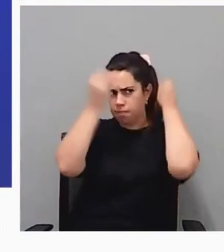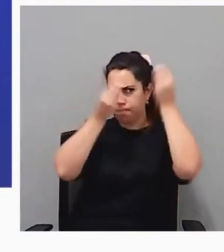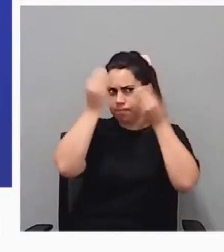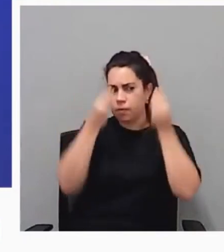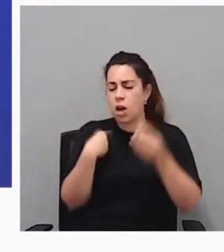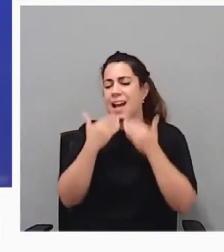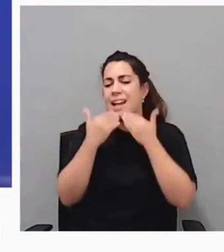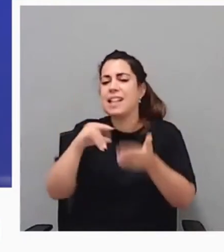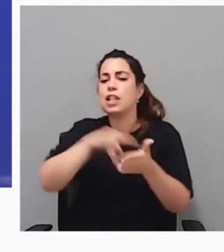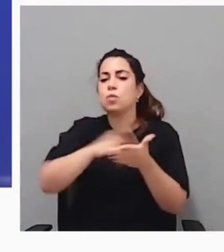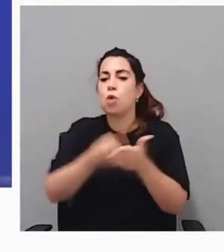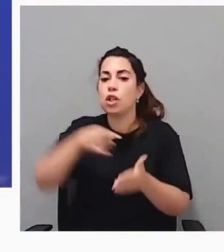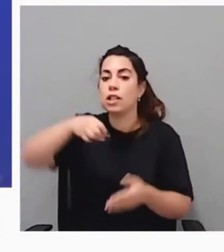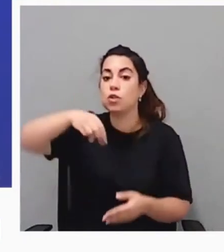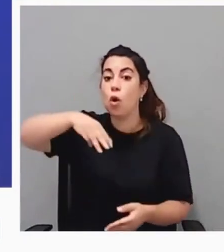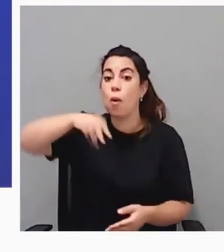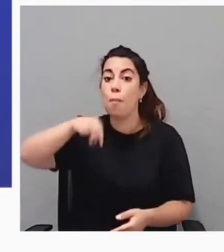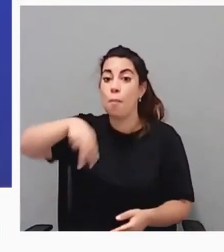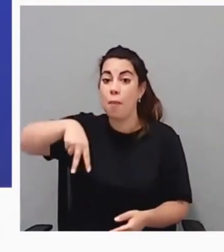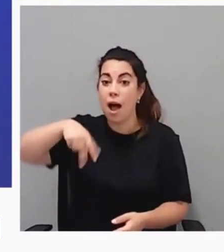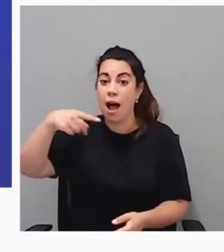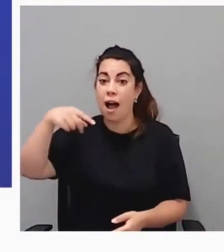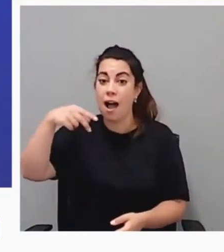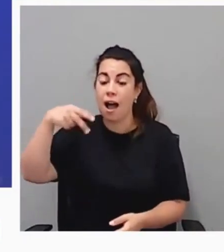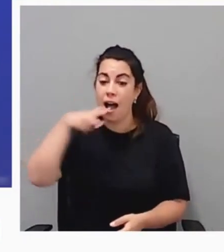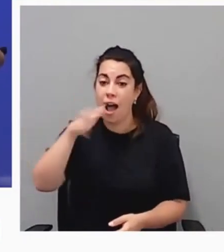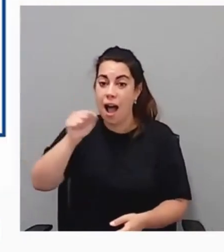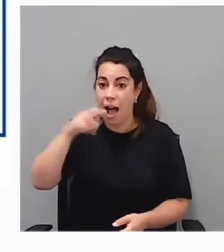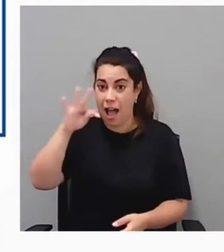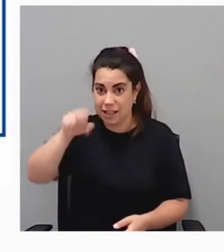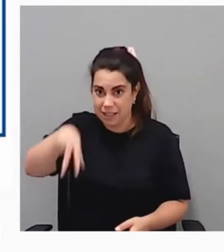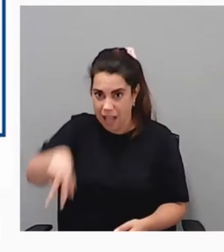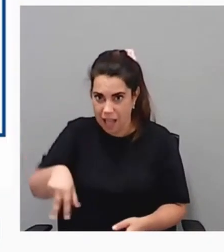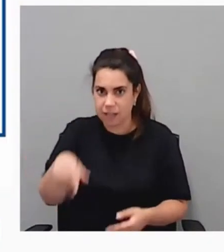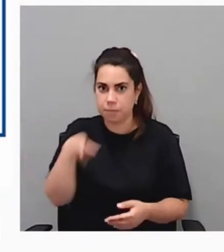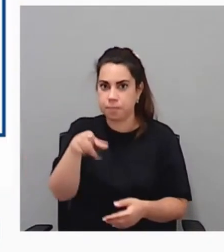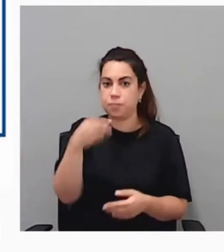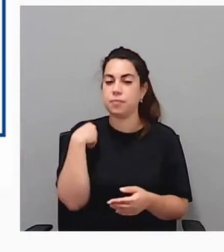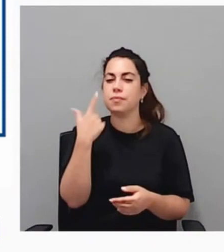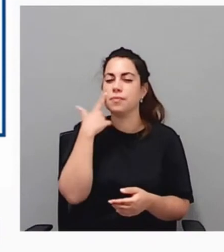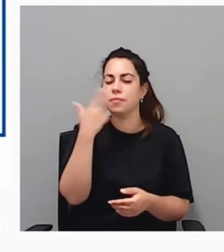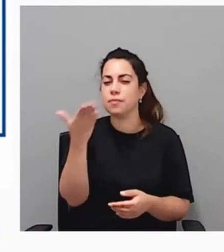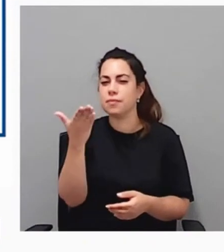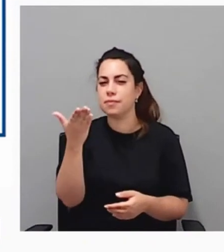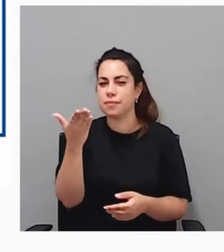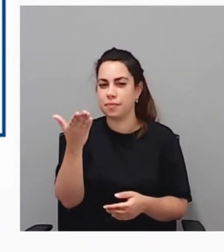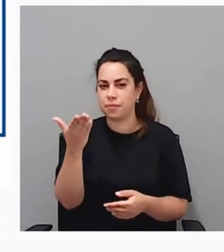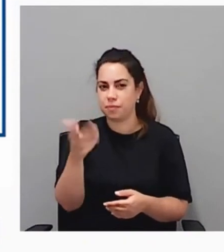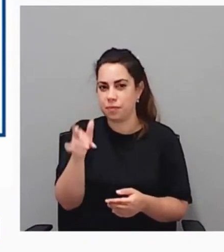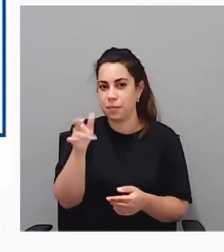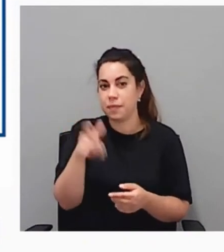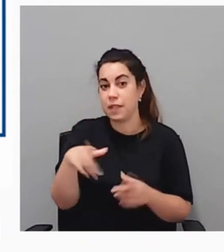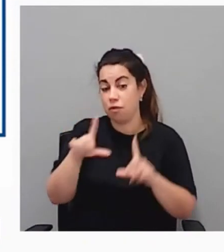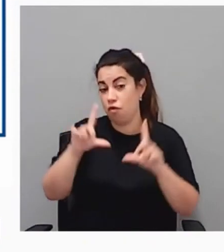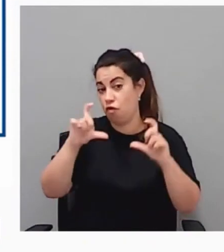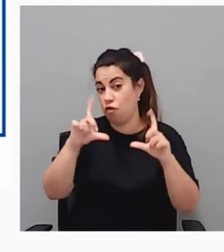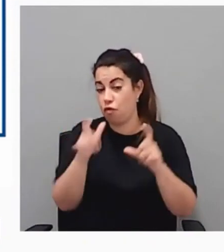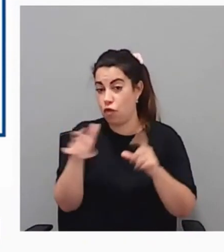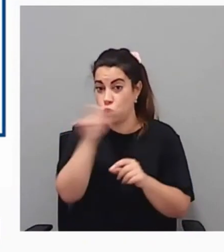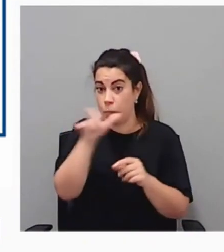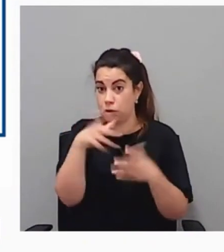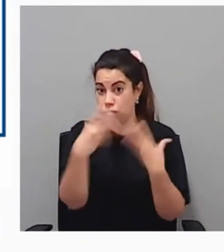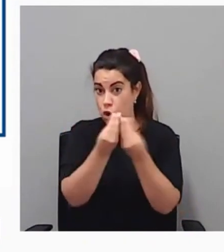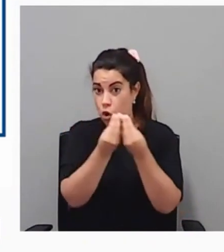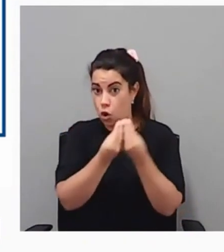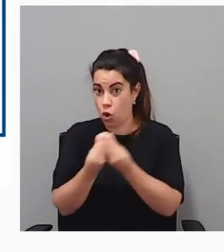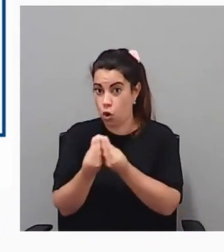hacían la guerra y hacían la bomba, que Johnny von Neumann, con otros, aquí está con Stan Ullman y Richard Feynman, tiene la idea del